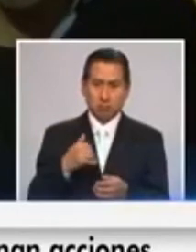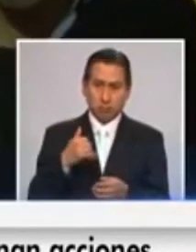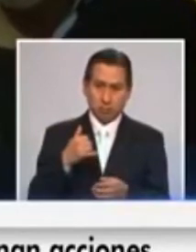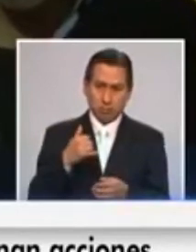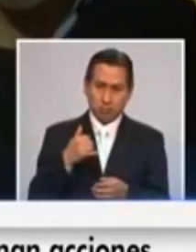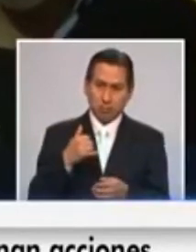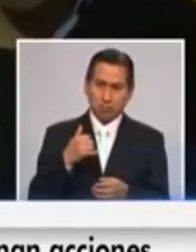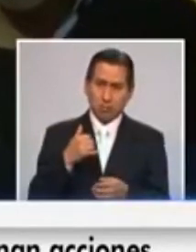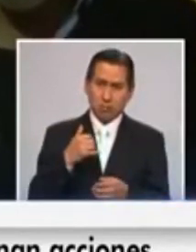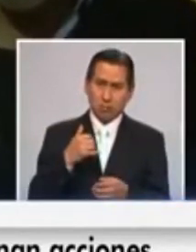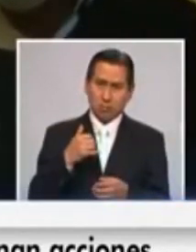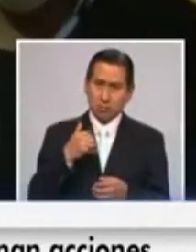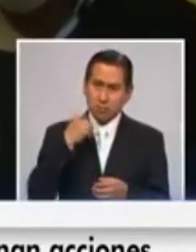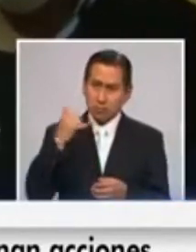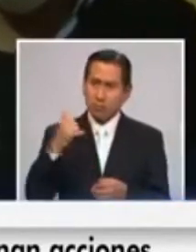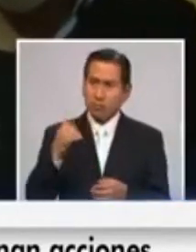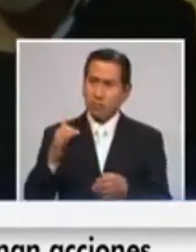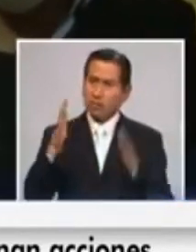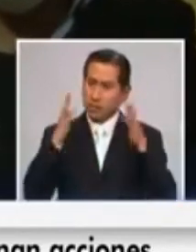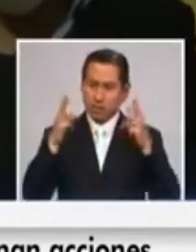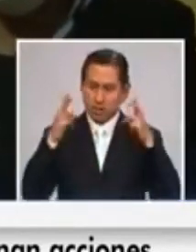para ser atendido